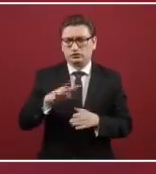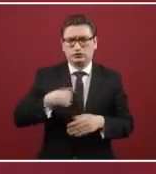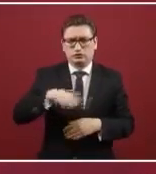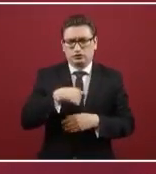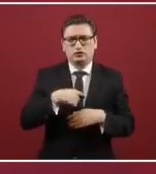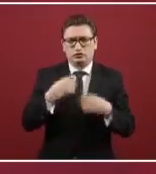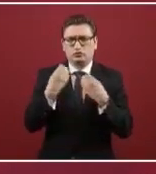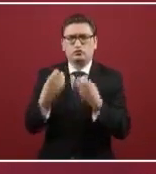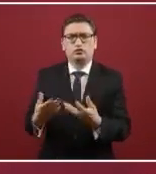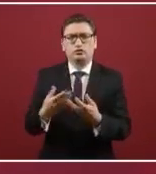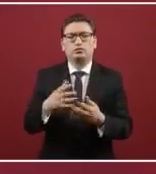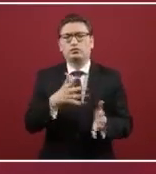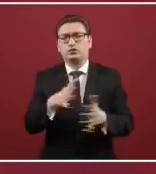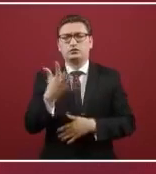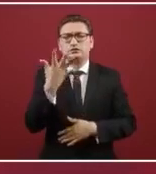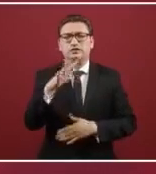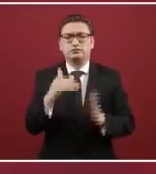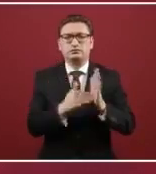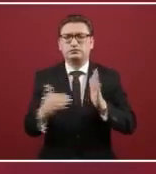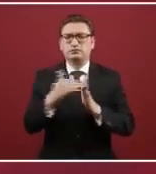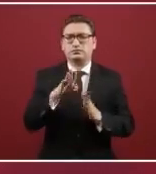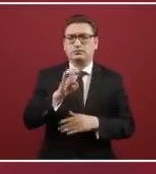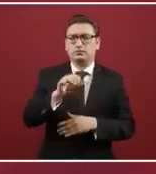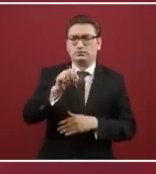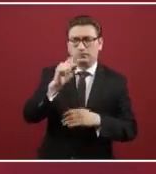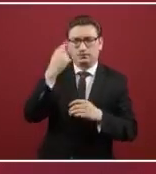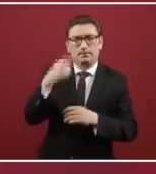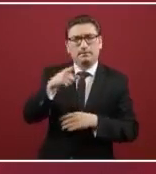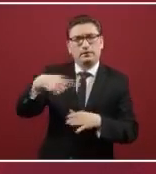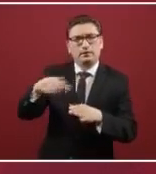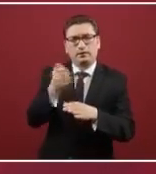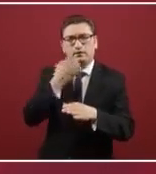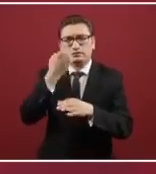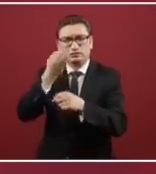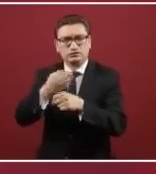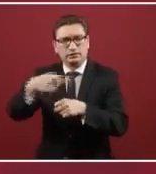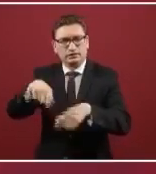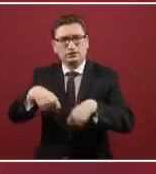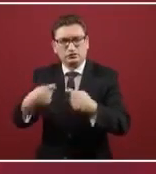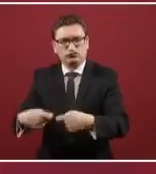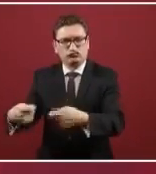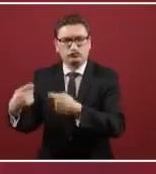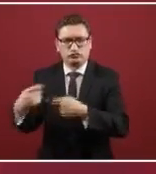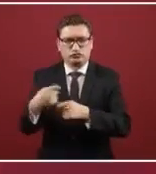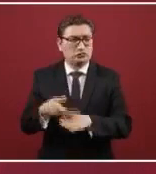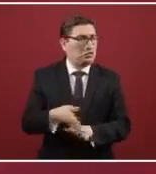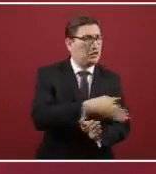de 10 millones de becas para estudiantes, como nunca en la historia.